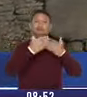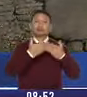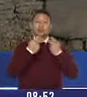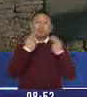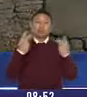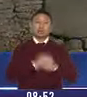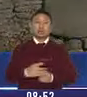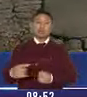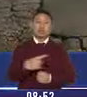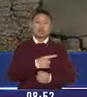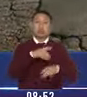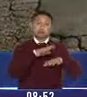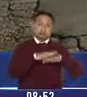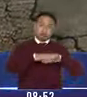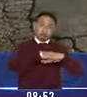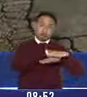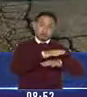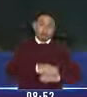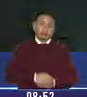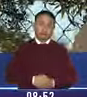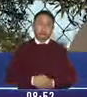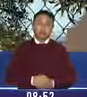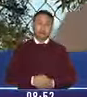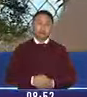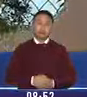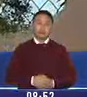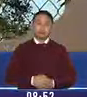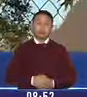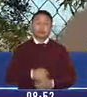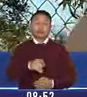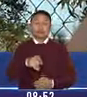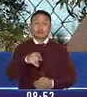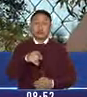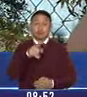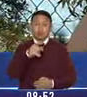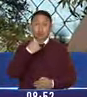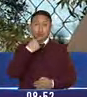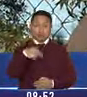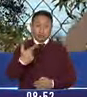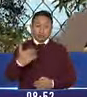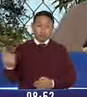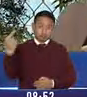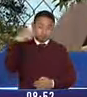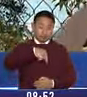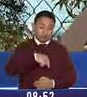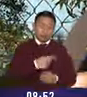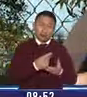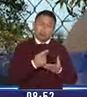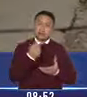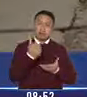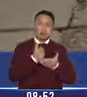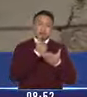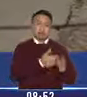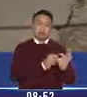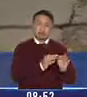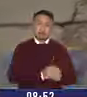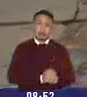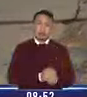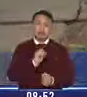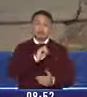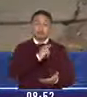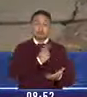públicas realizó el bacheo correspondiente. Inmediatamente cuando estaba hecho ya vinieron y nos arreglaron. Sí, así es,